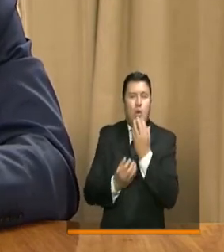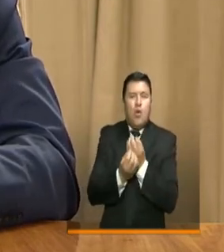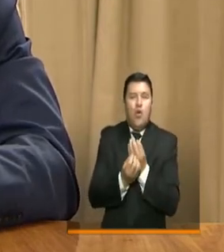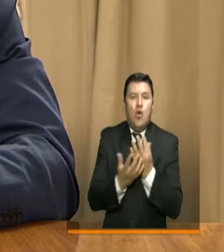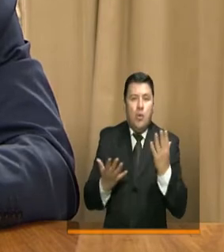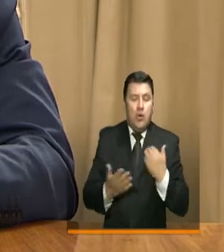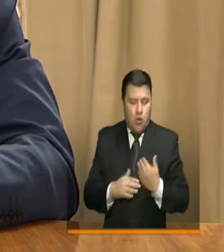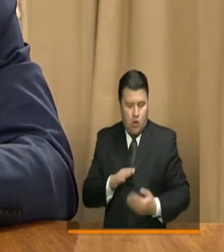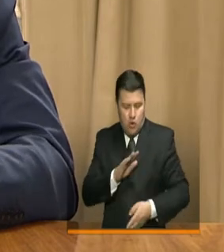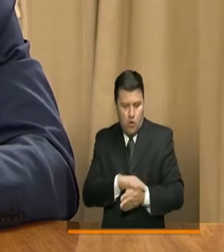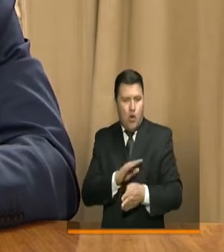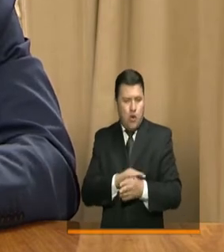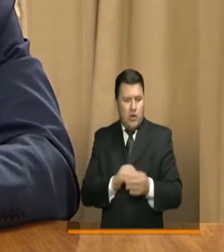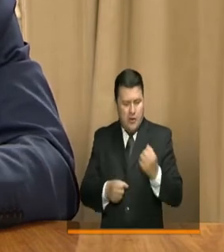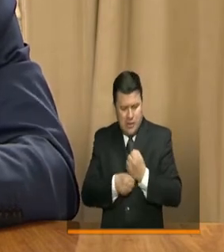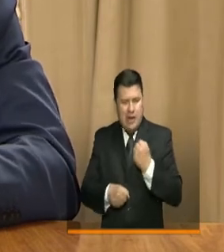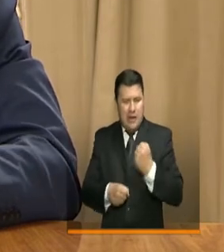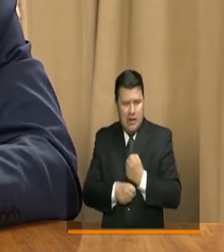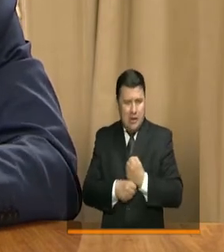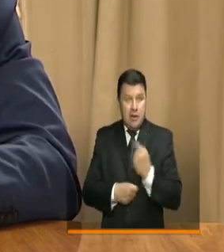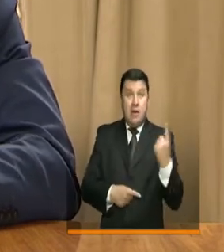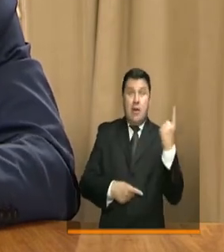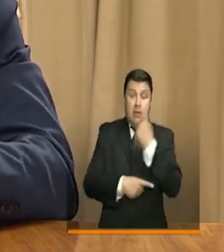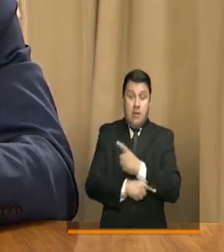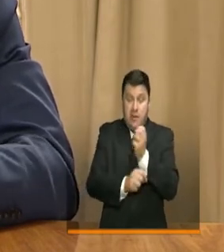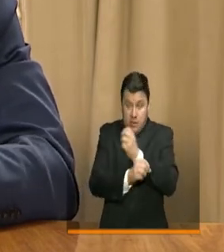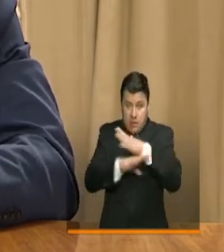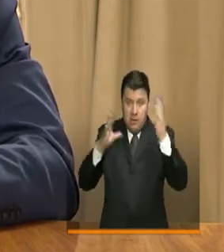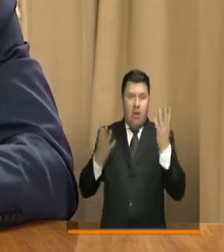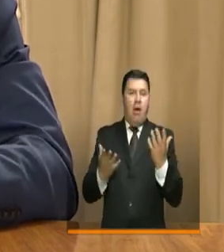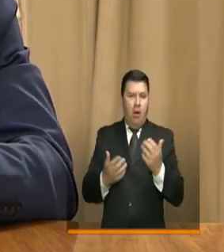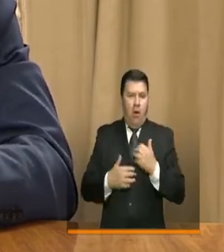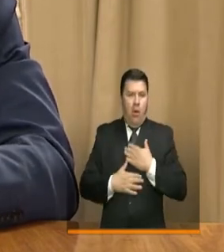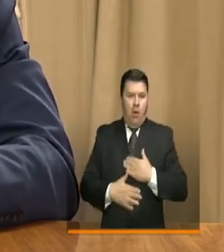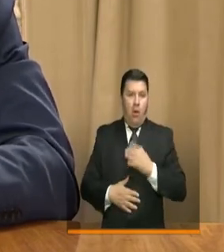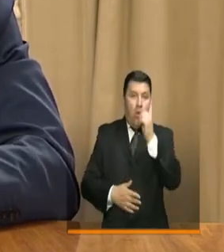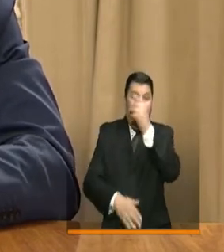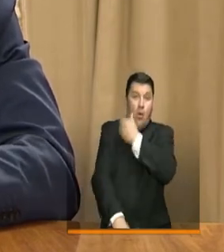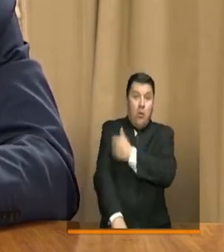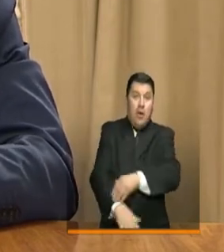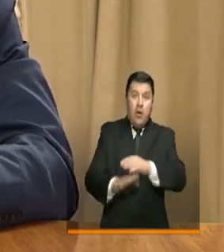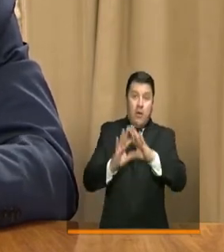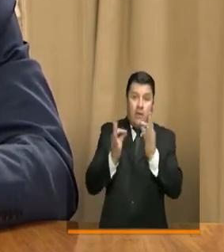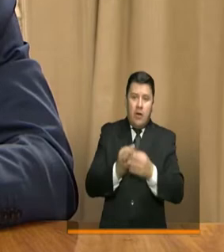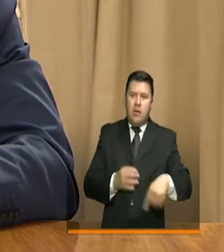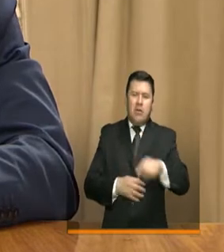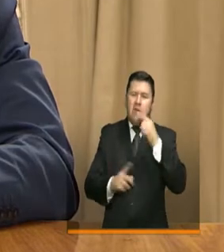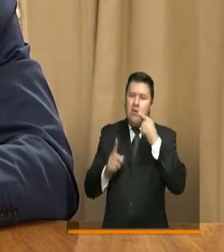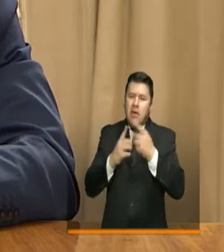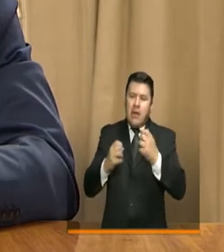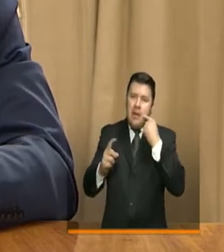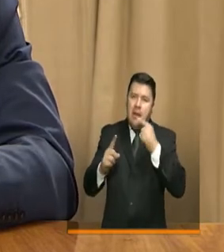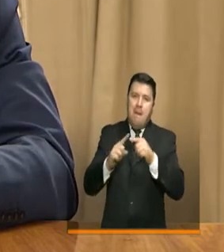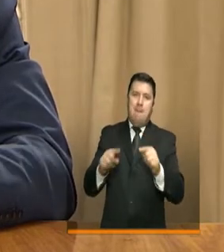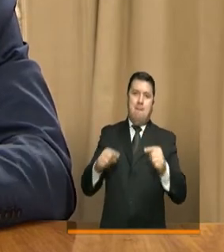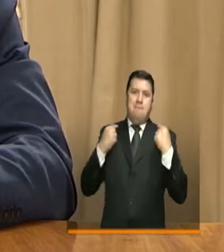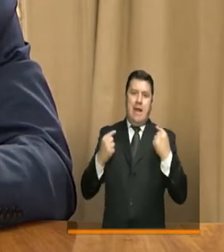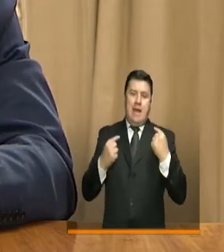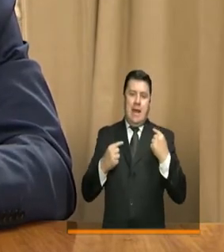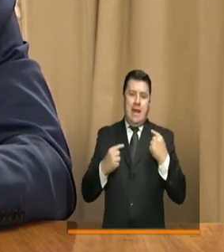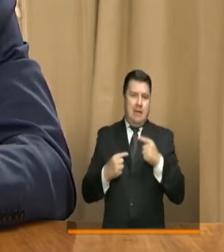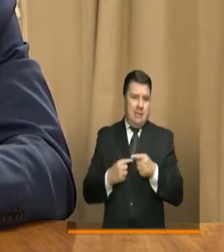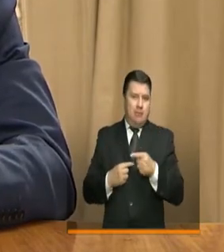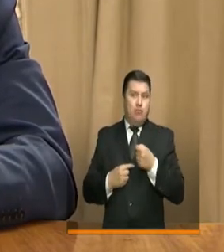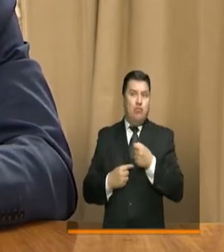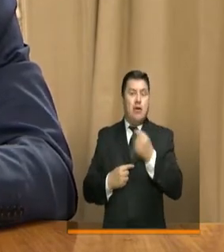y continuaremos trabajando día y noche para poder llegar a ese millón de hogares que es la meta que nos tenemos para terminar